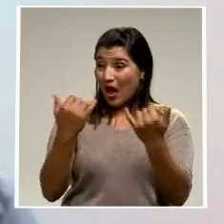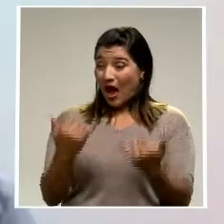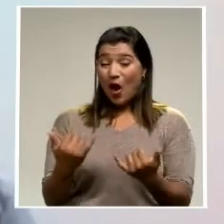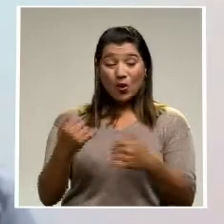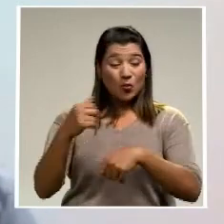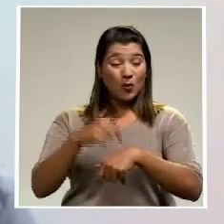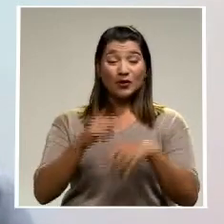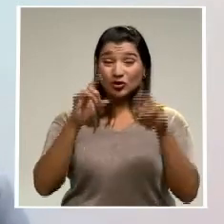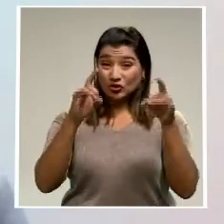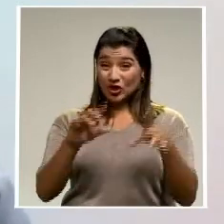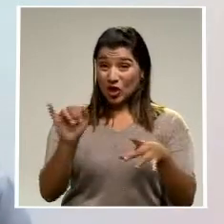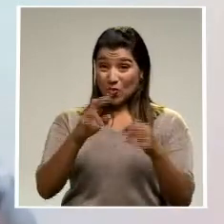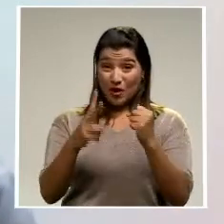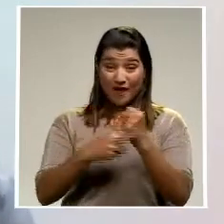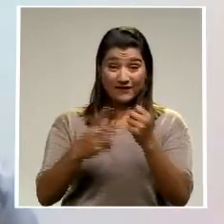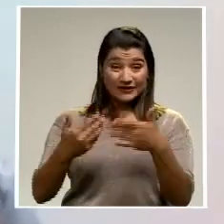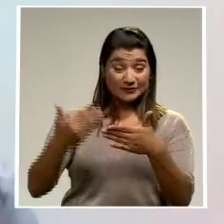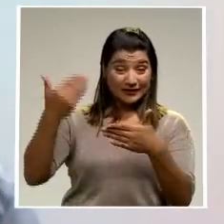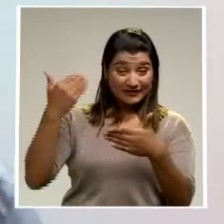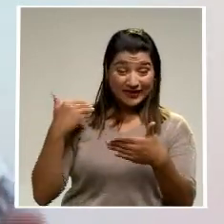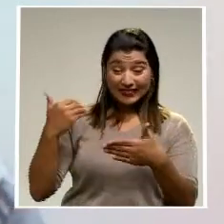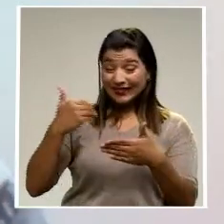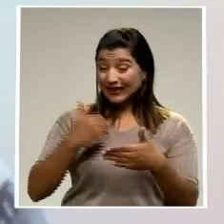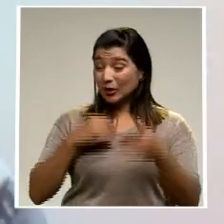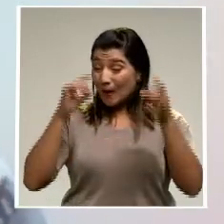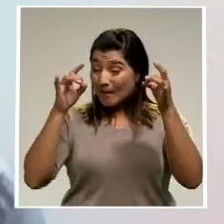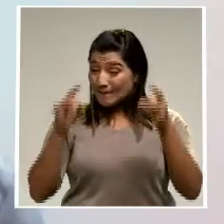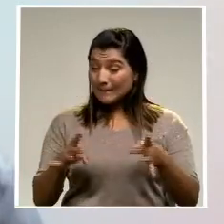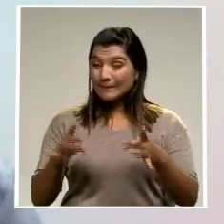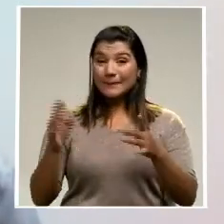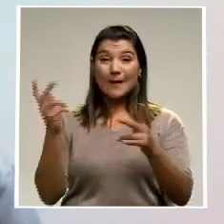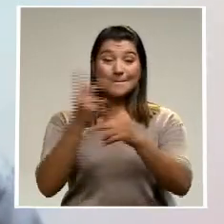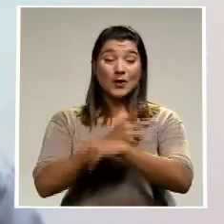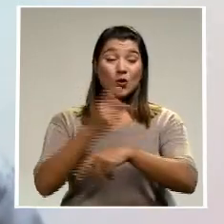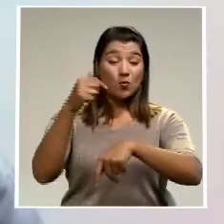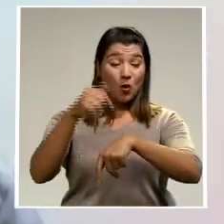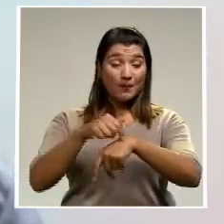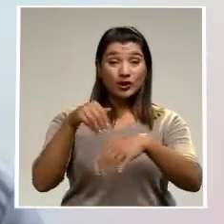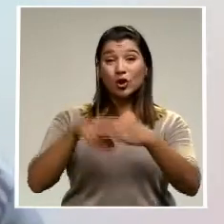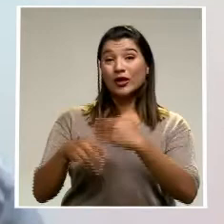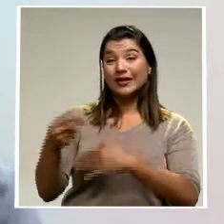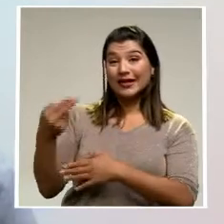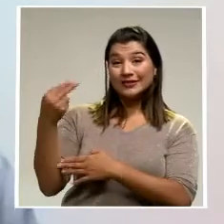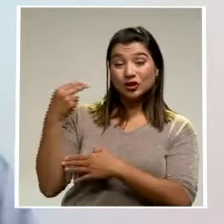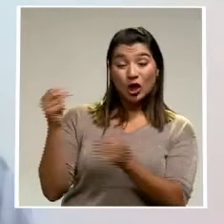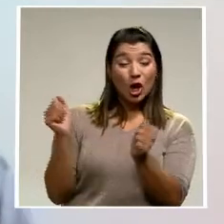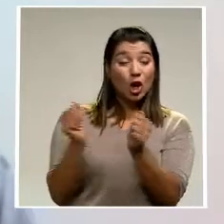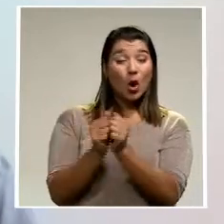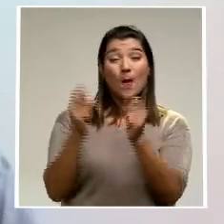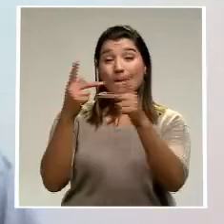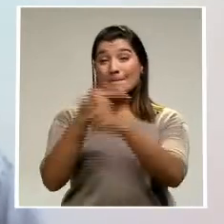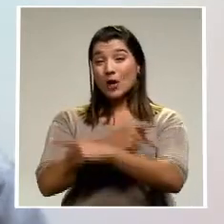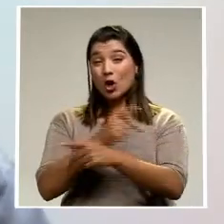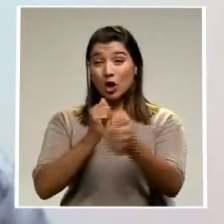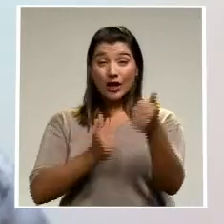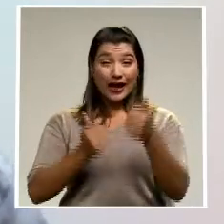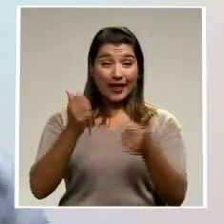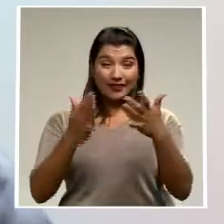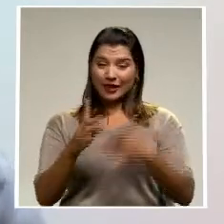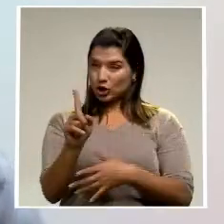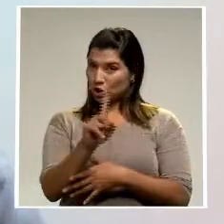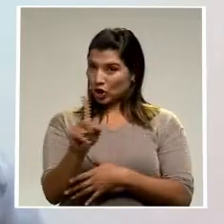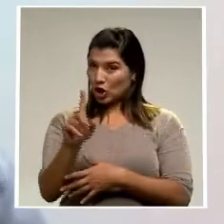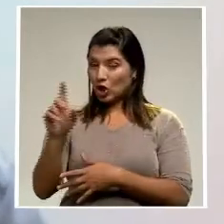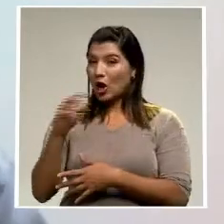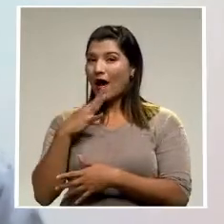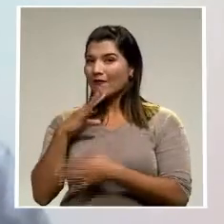la vez pasada, ¿verdad?, obteniendo su peor derrota histórica con la peor candidatura y no me refiero a Antonio Álvarez de Santi propiamente dicho, sino